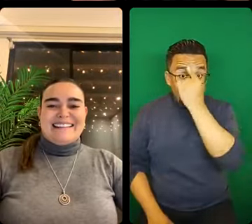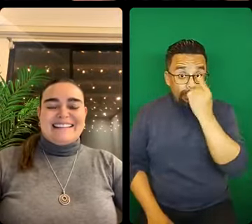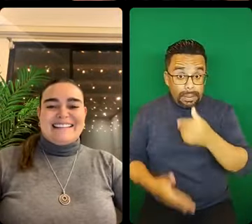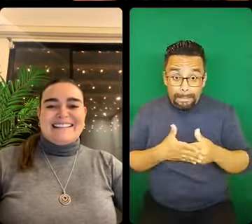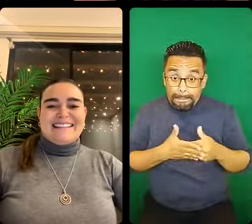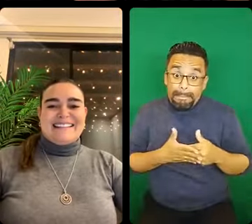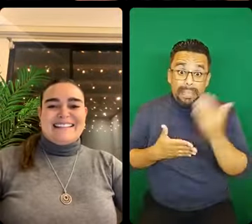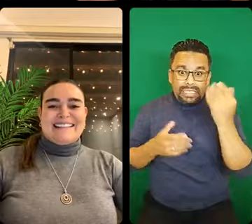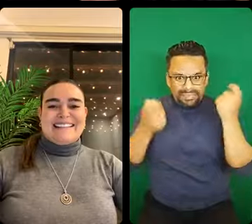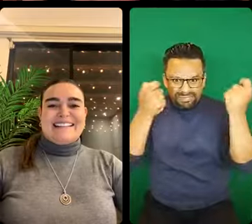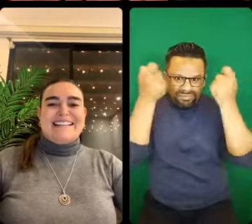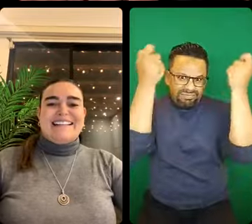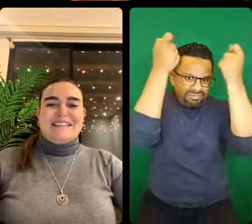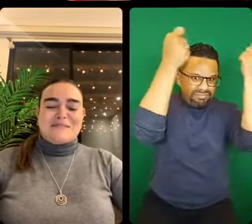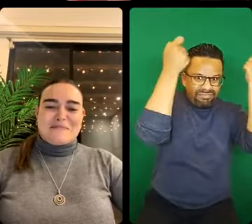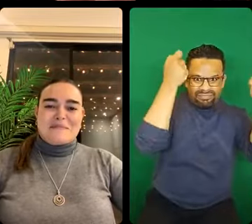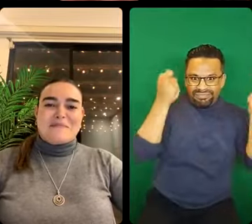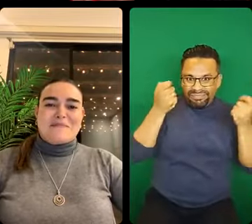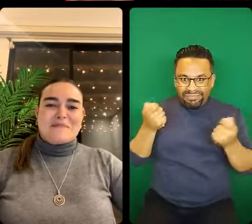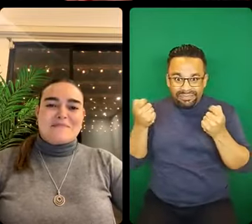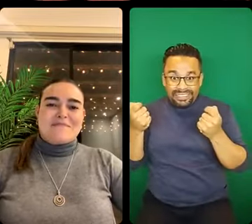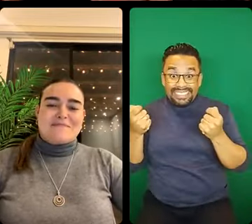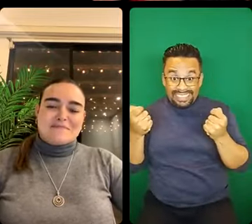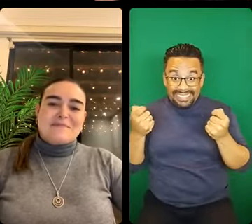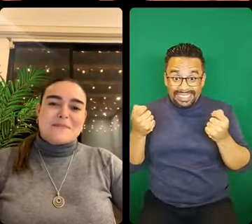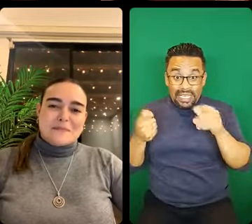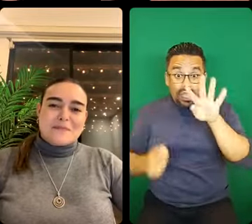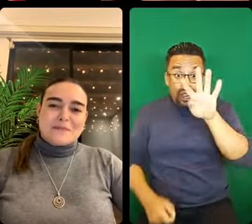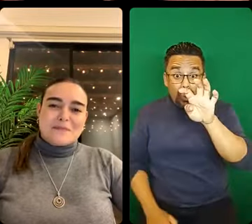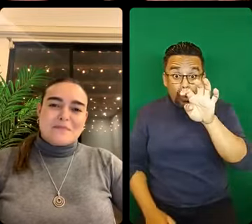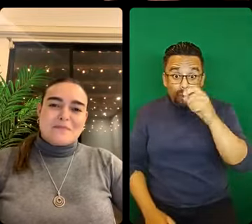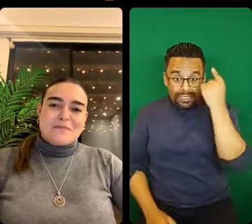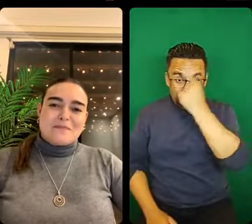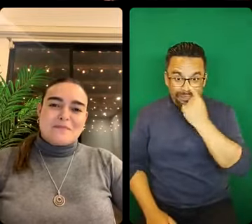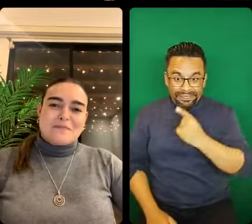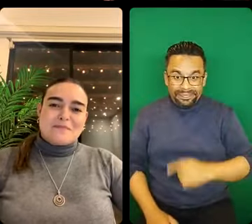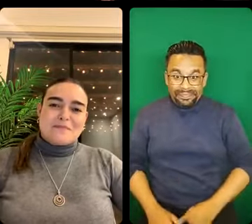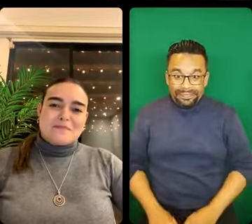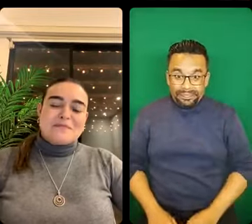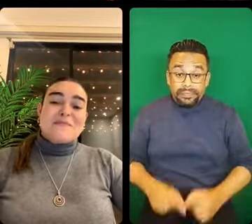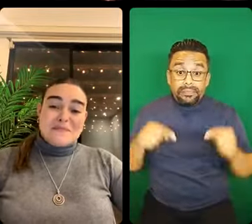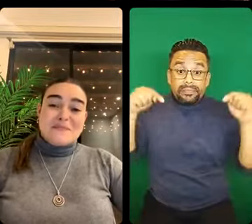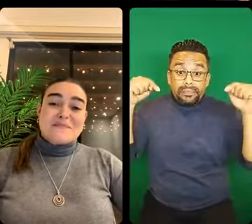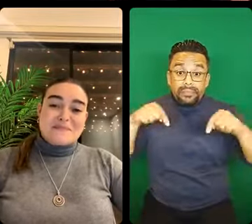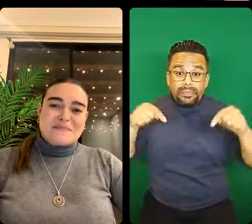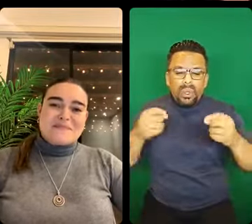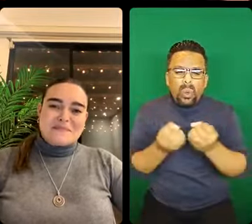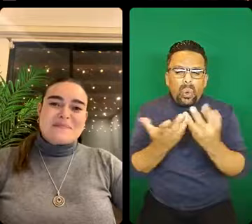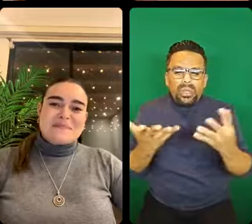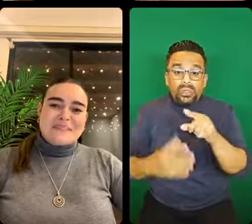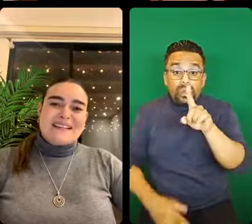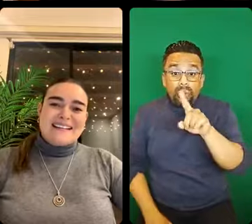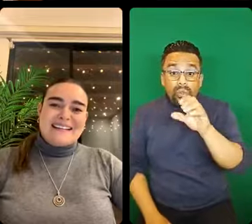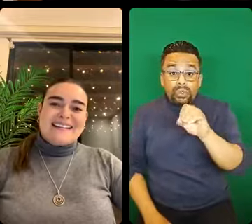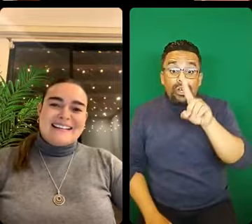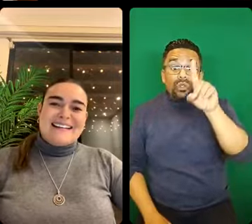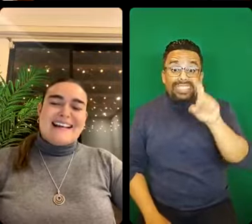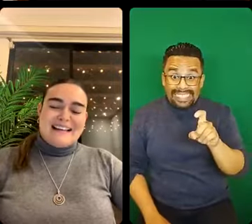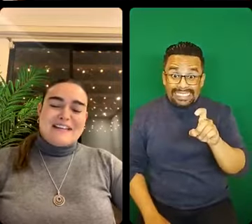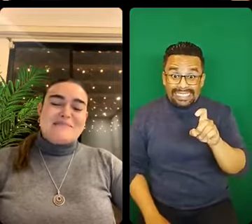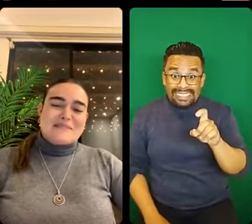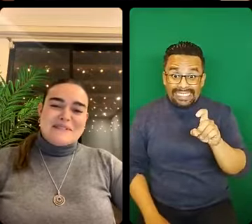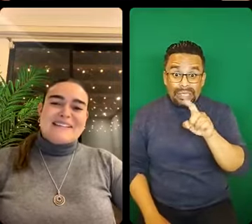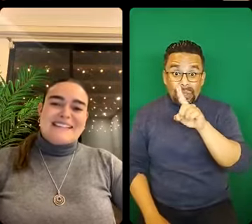campañas publicitarias. Cata, para que sepas, estos 106 equipos, porque son 106